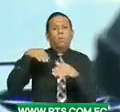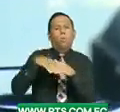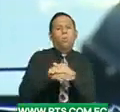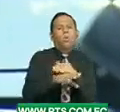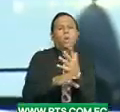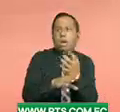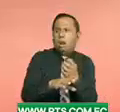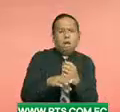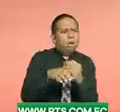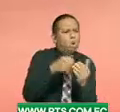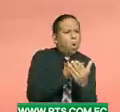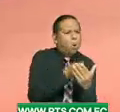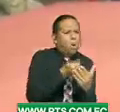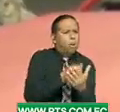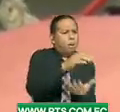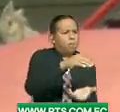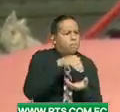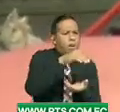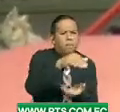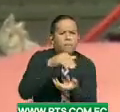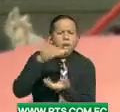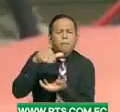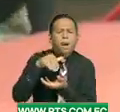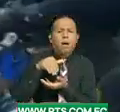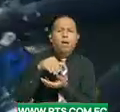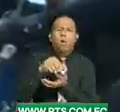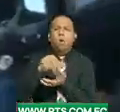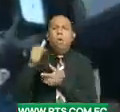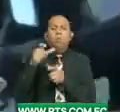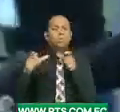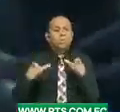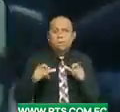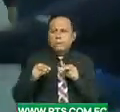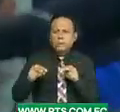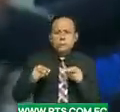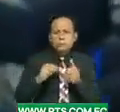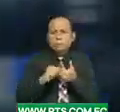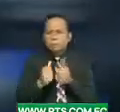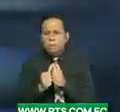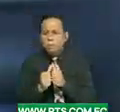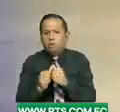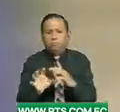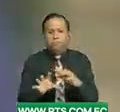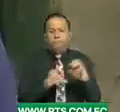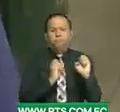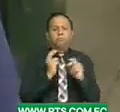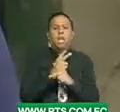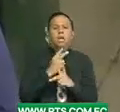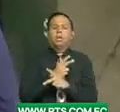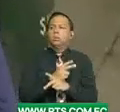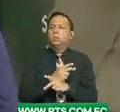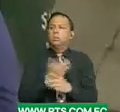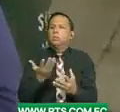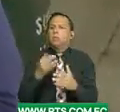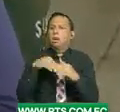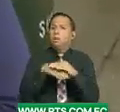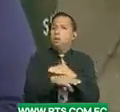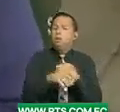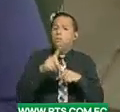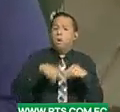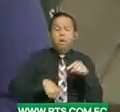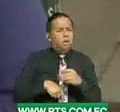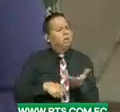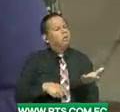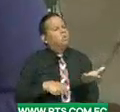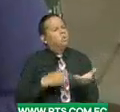pudieron comprar lo poco que había en los andenes, mientras que otros se retiraron sin hacer compras. No dejan entrar a nadie. ¿Para su hogar